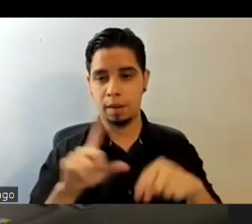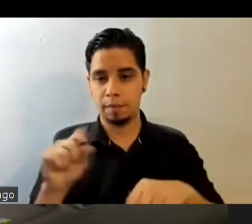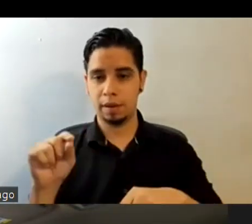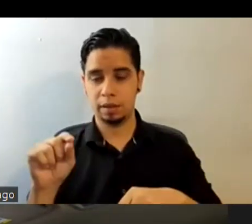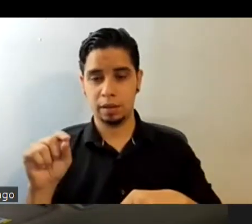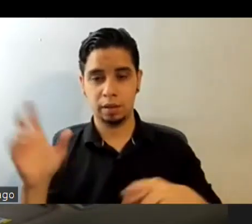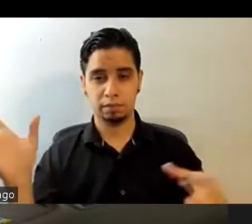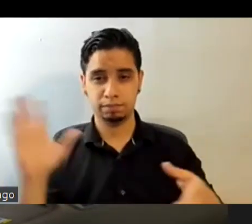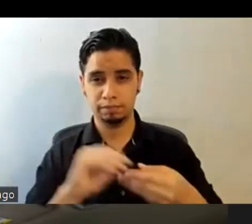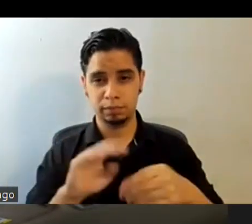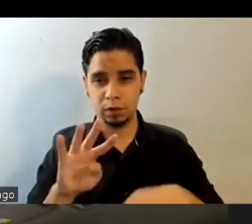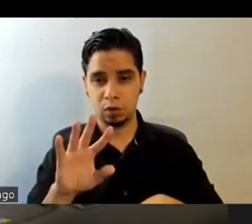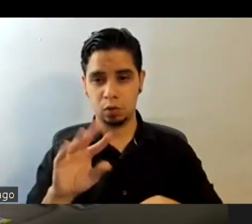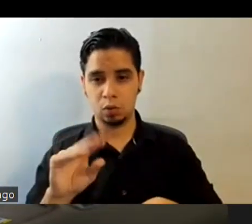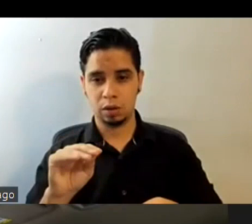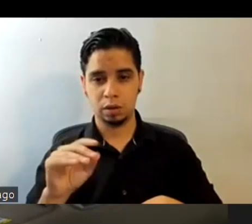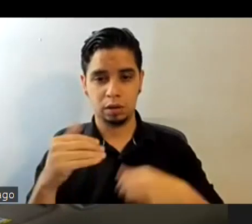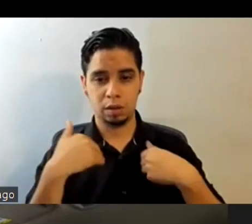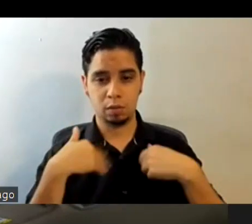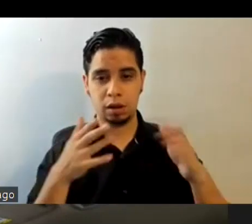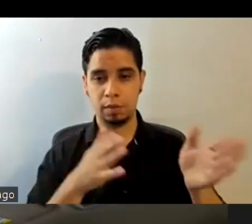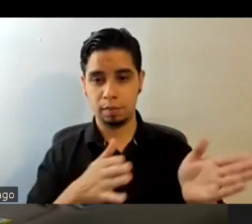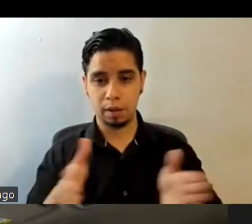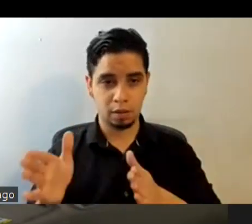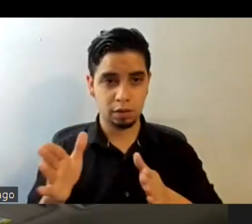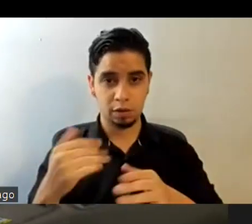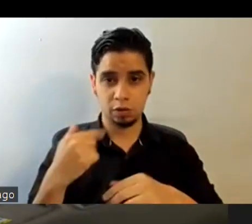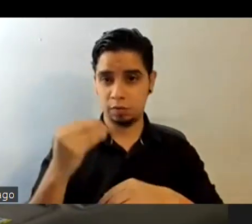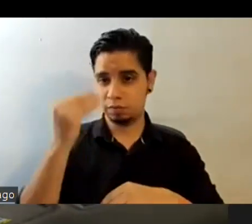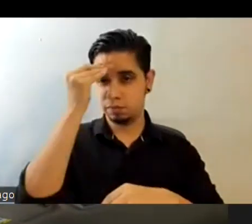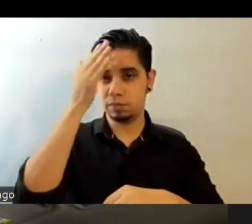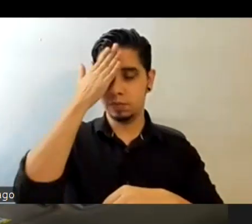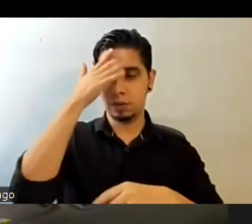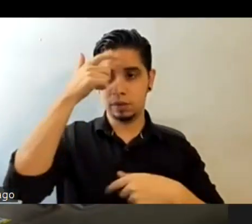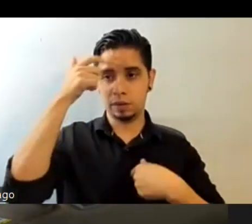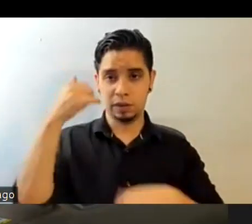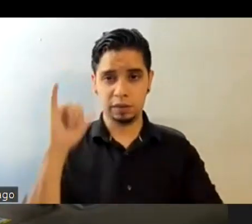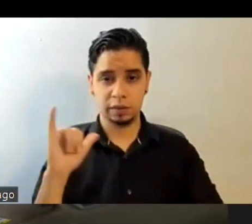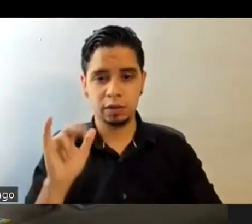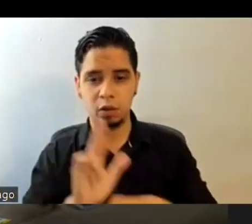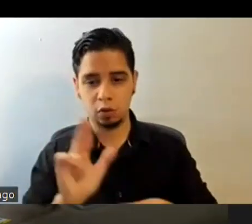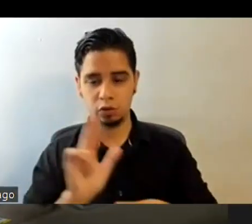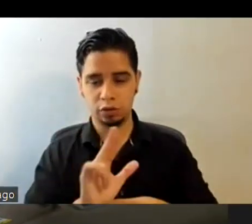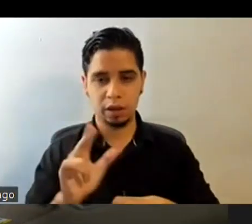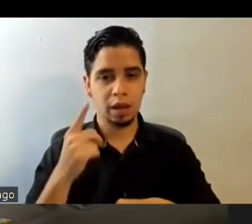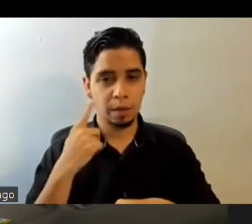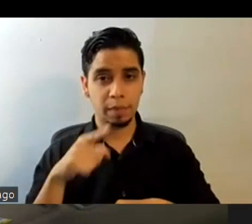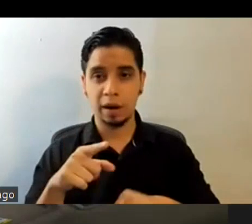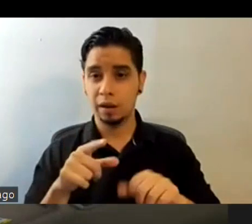a tener una cuarentena, tenemos que prepararnos. Y eso se me quedó en la mente y lo utilicé para lo del